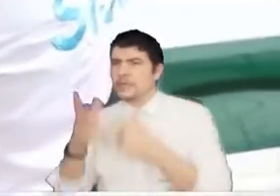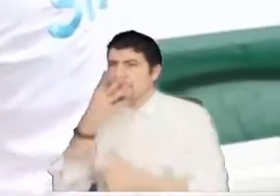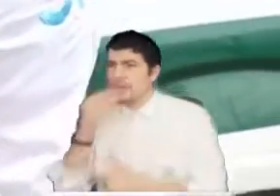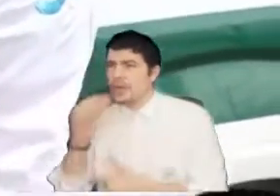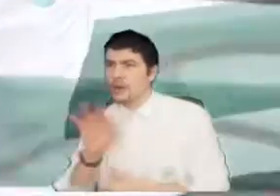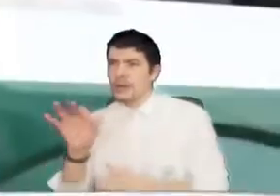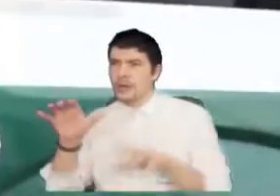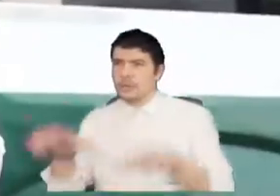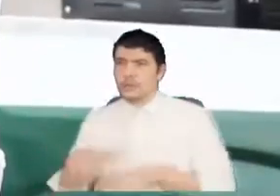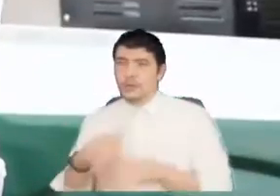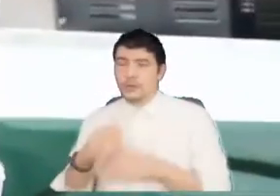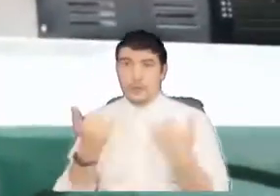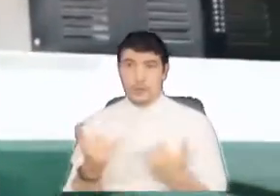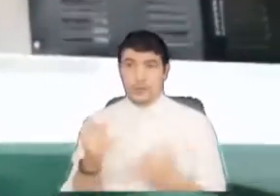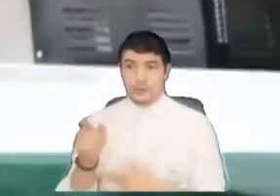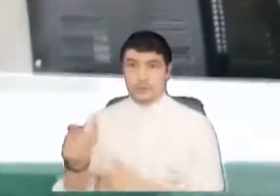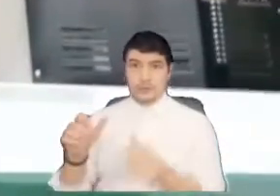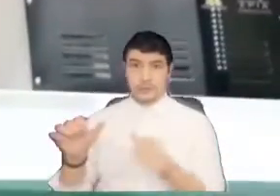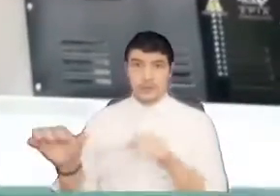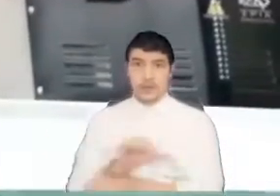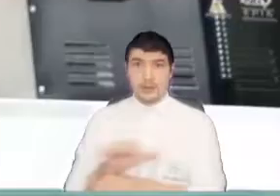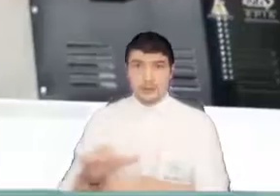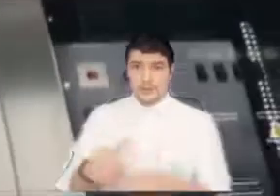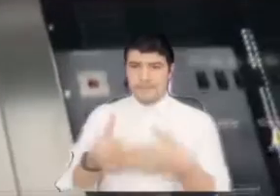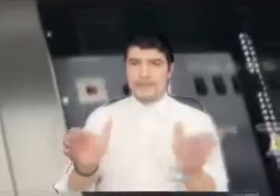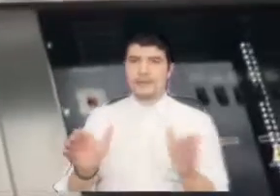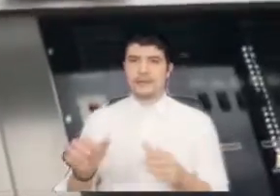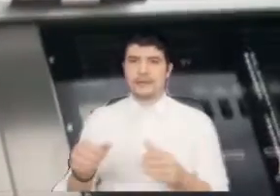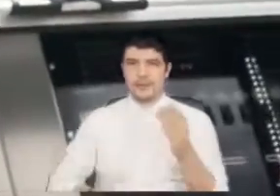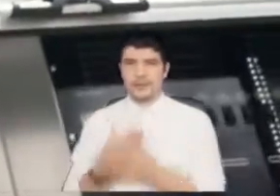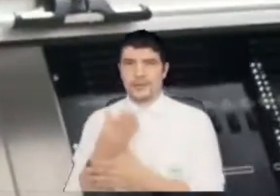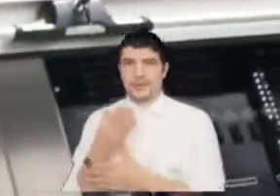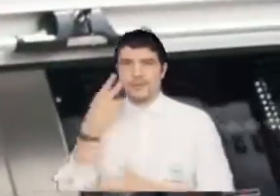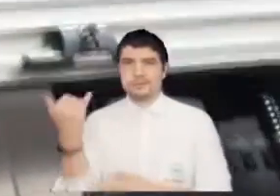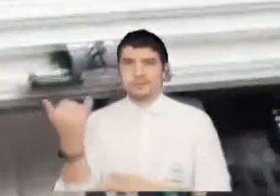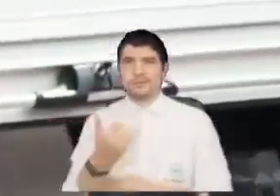hoy estará en funcionamiento esta necromóvil al servicio de la Policía Metropolitana.